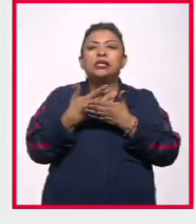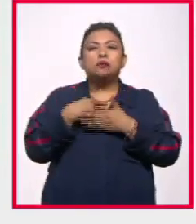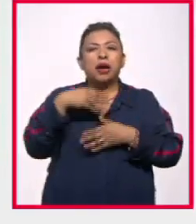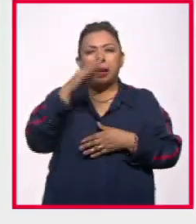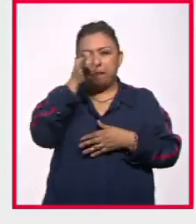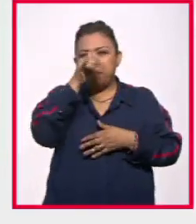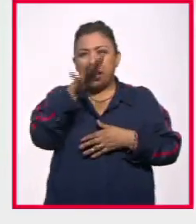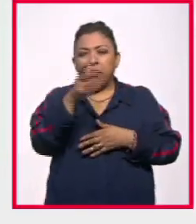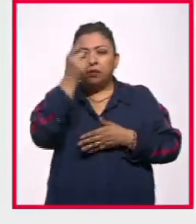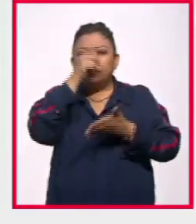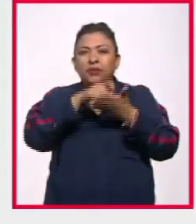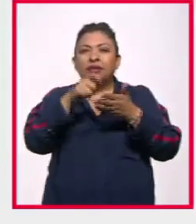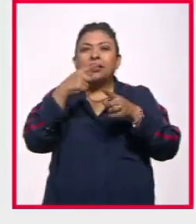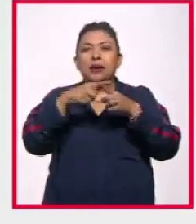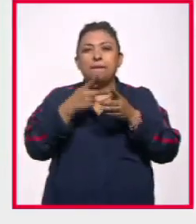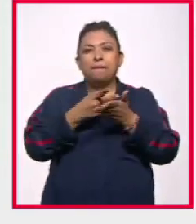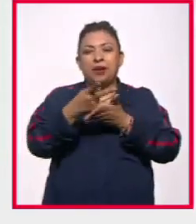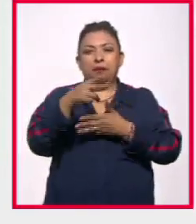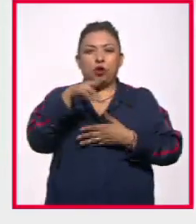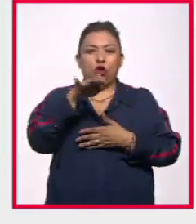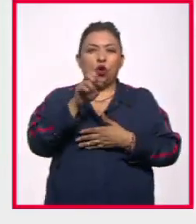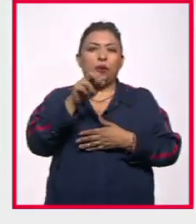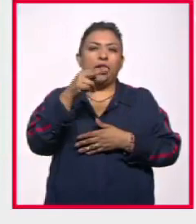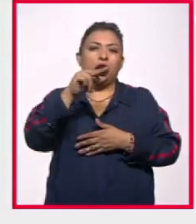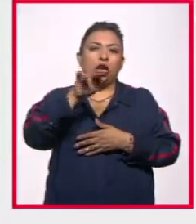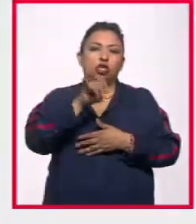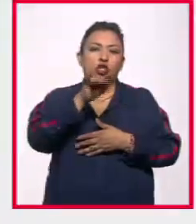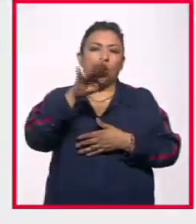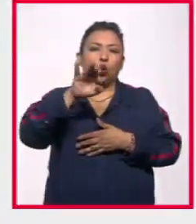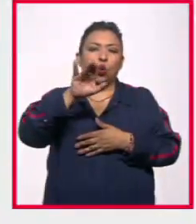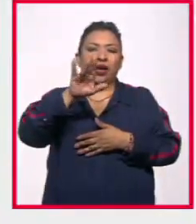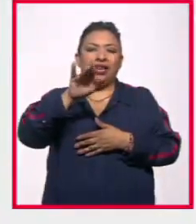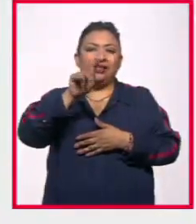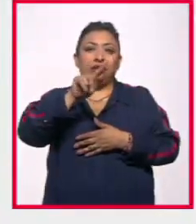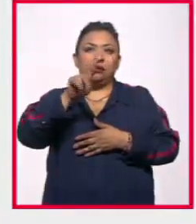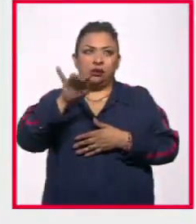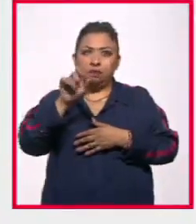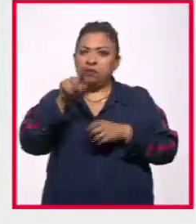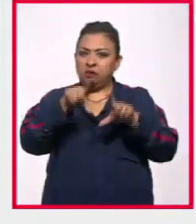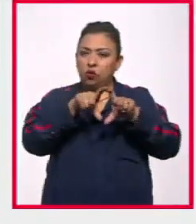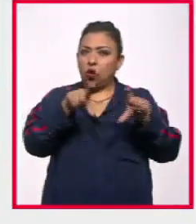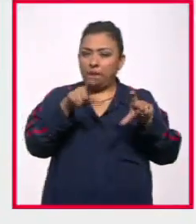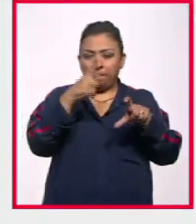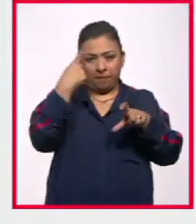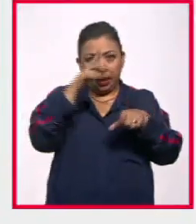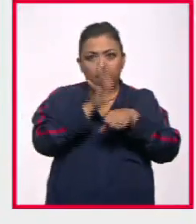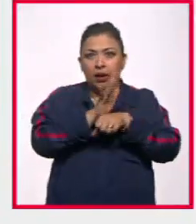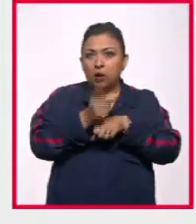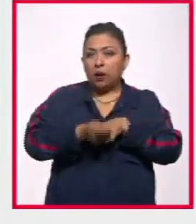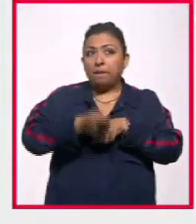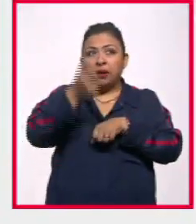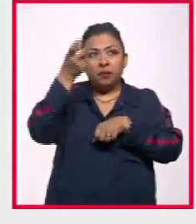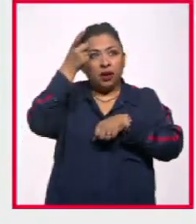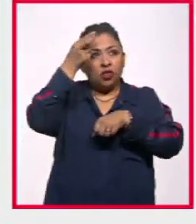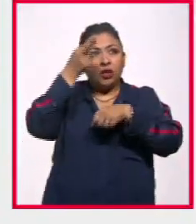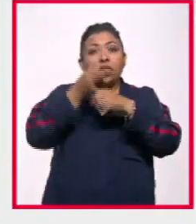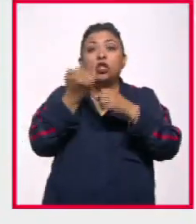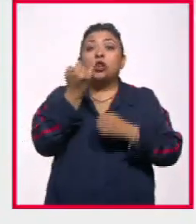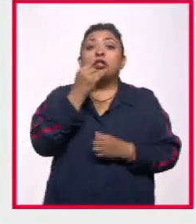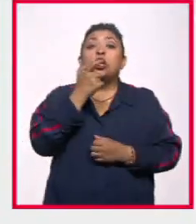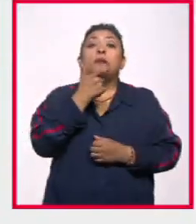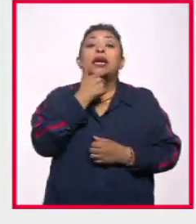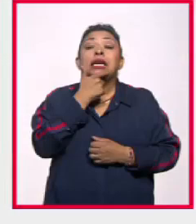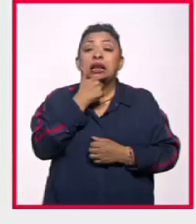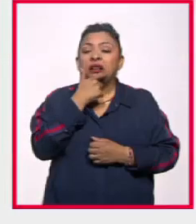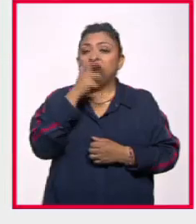escrito por el premio Nobel John Coetzee, quien además se encargó de escribir el guión de la película. Esta es la primera vez que dirige un largometraje en inglés con